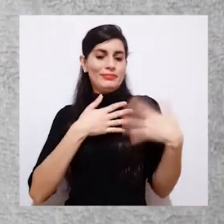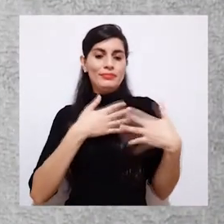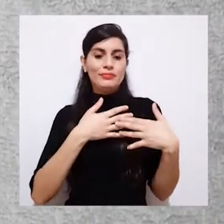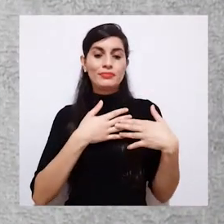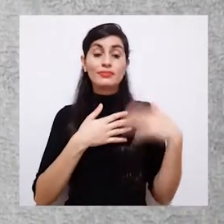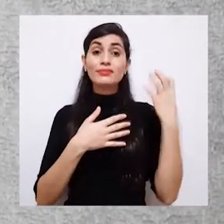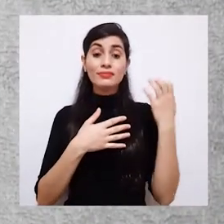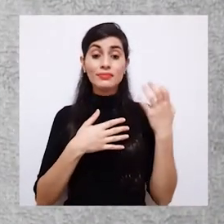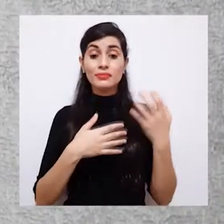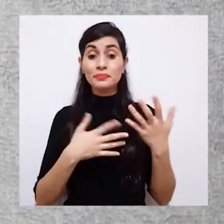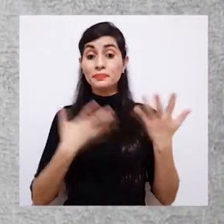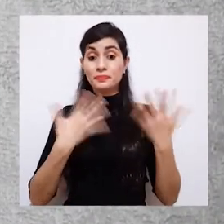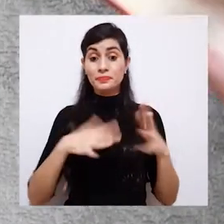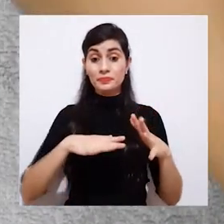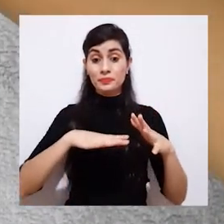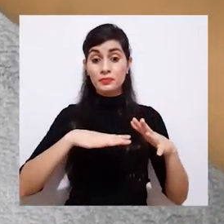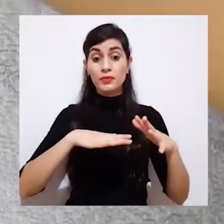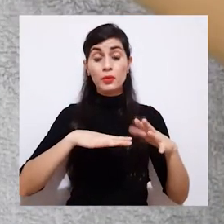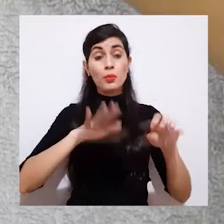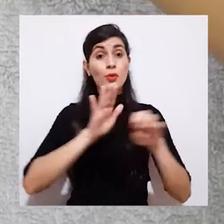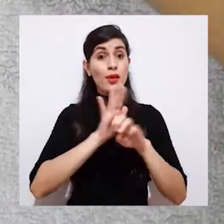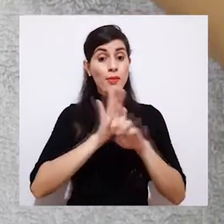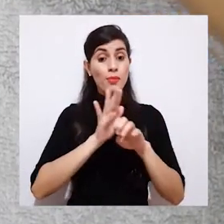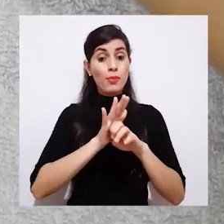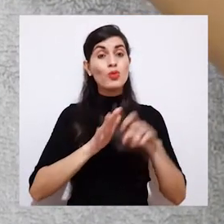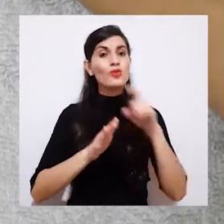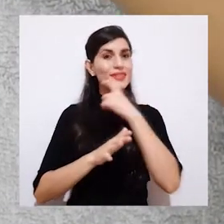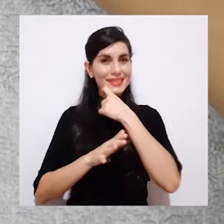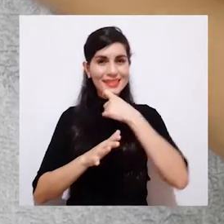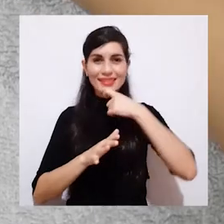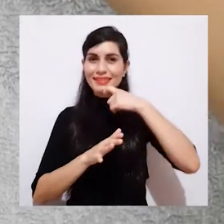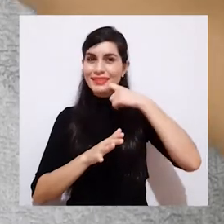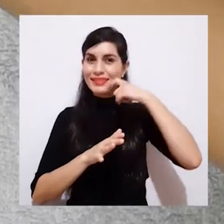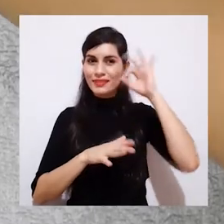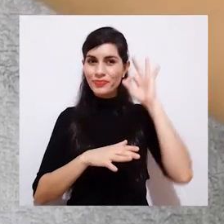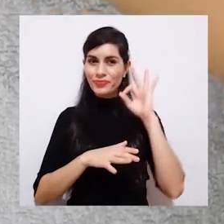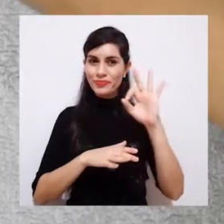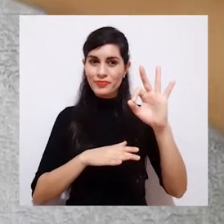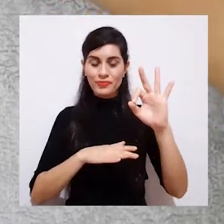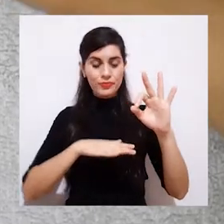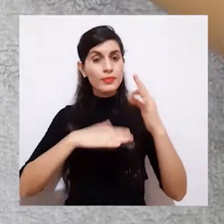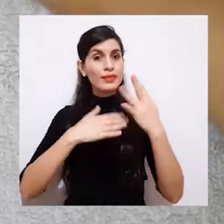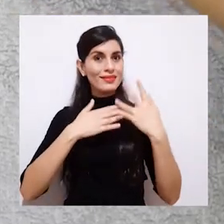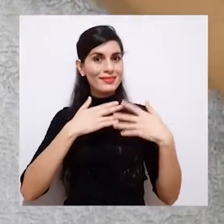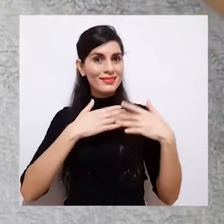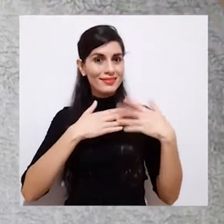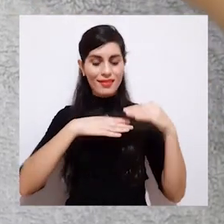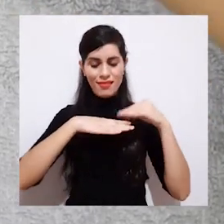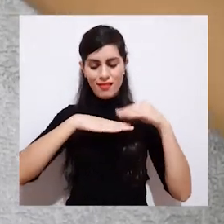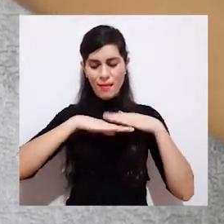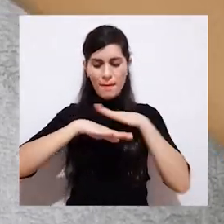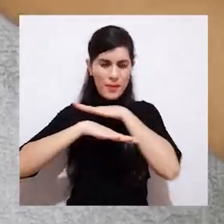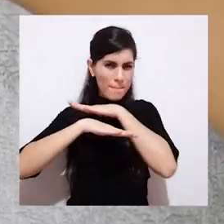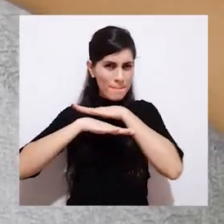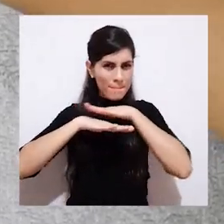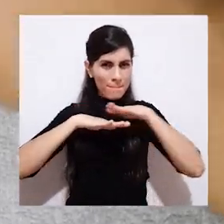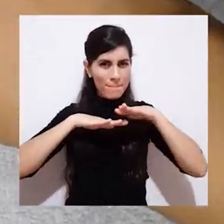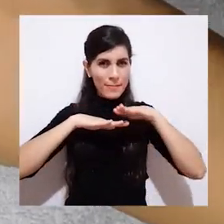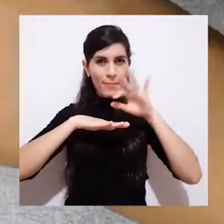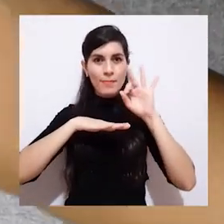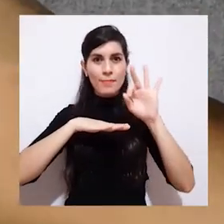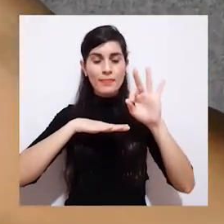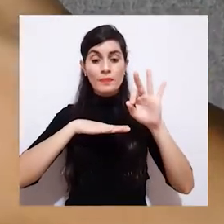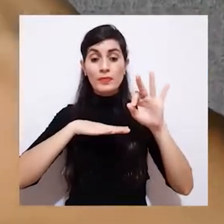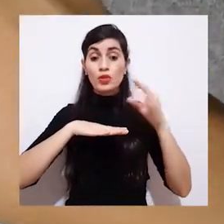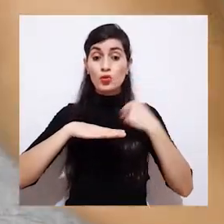encima. Y bueno, cuando la sangre seca, seca de manera como que dice bien plano, se va el